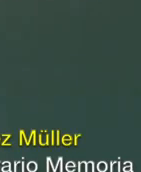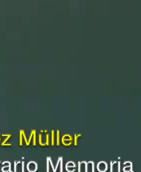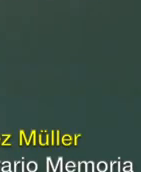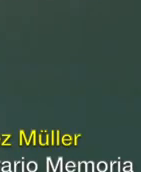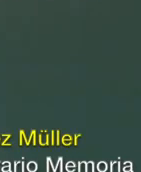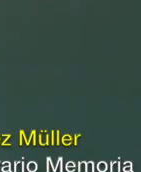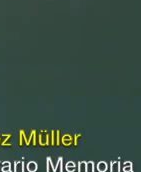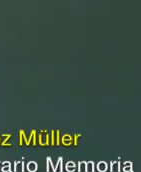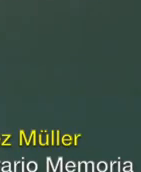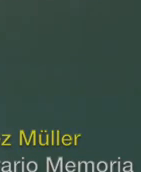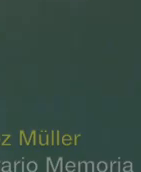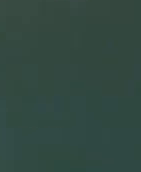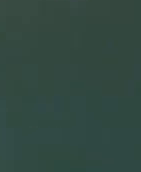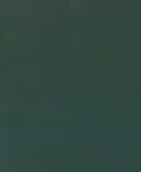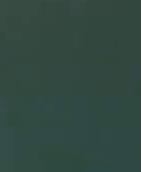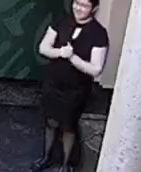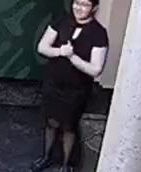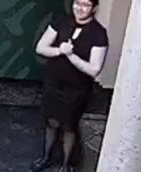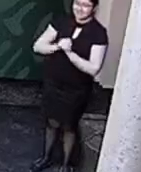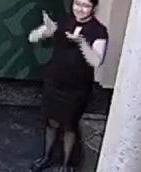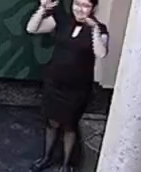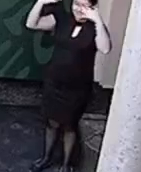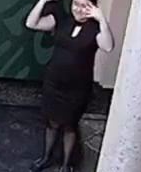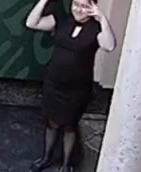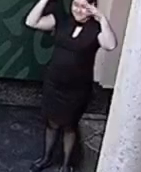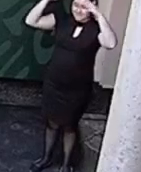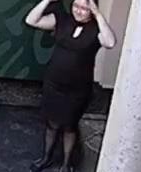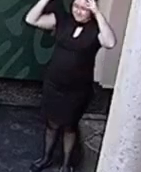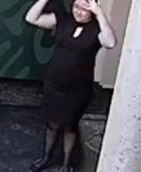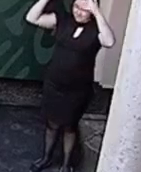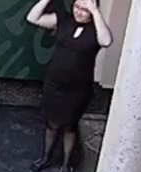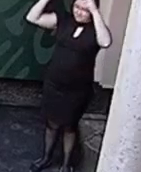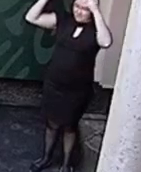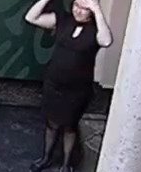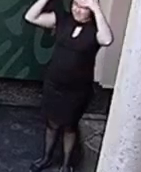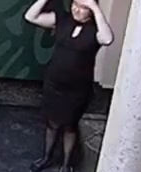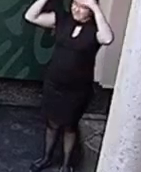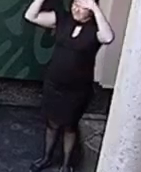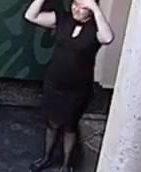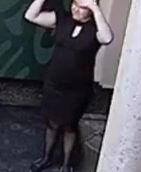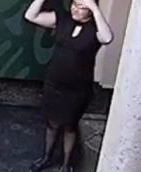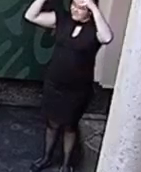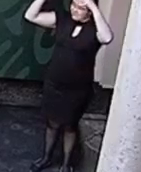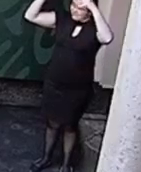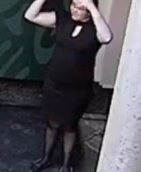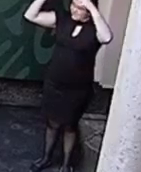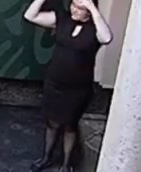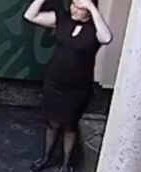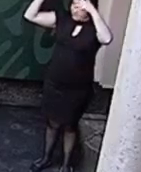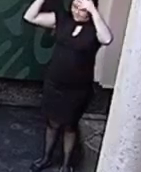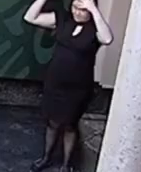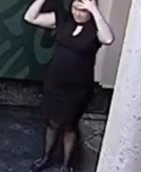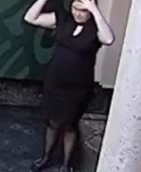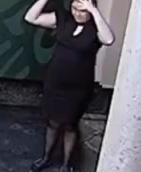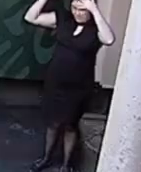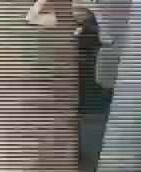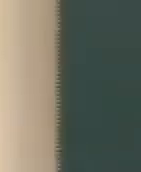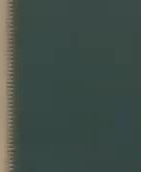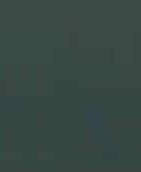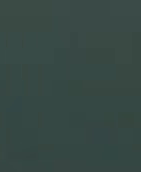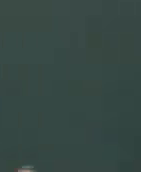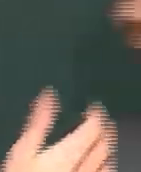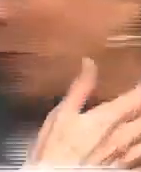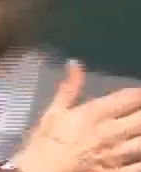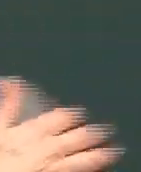amor por la patria es doble amor muchas gracias la heroína de la independencia que arriesgó su vida por el